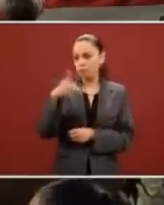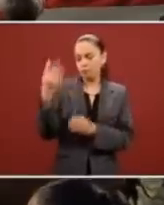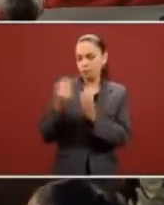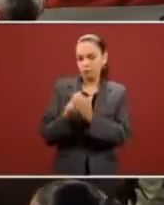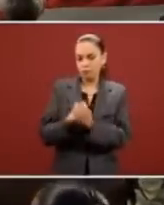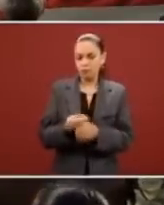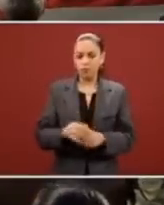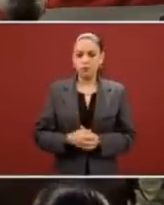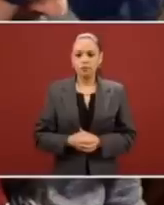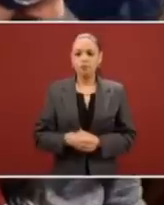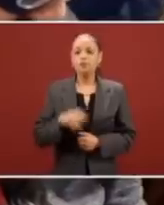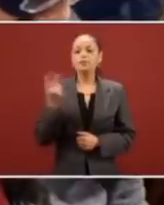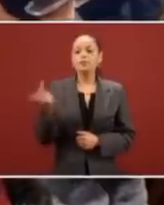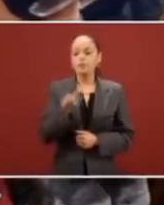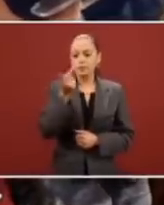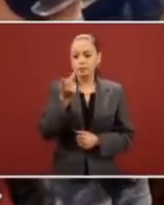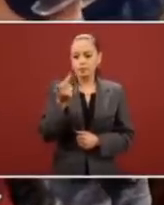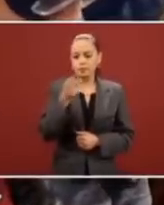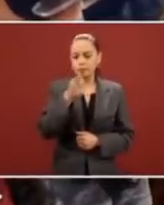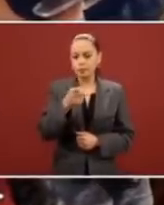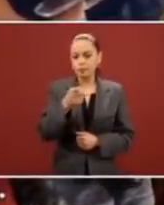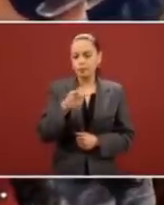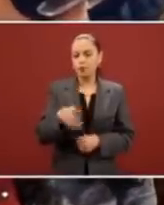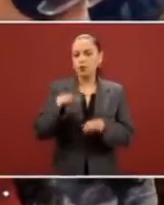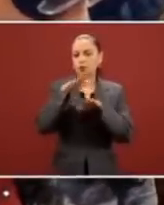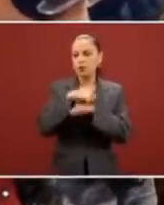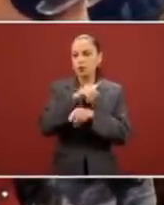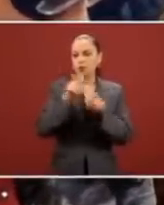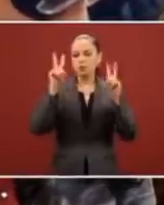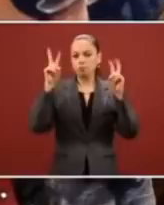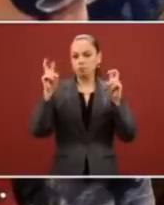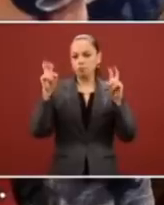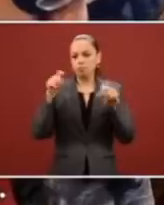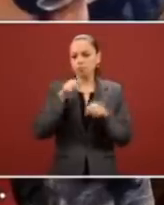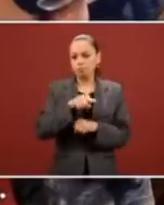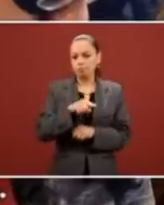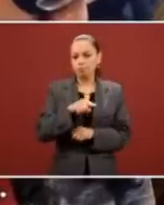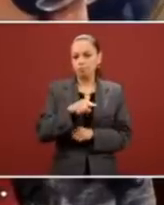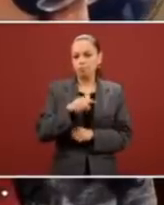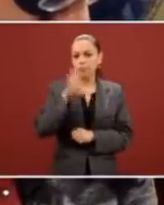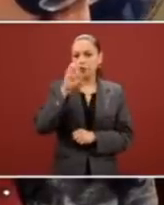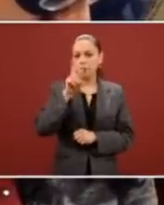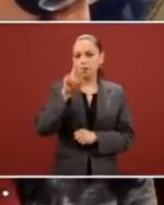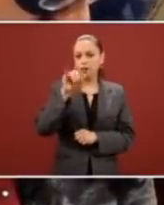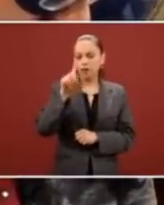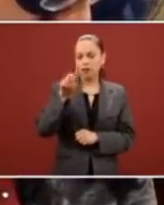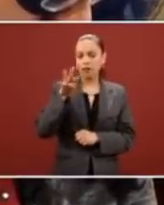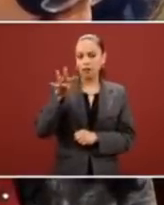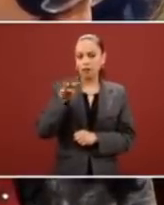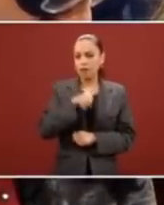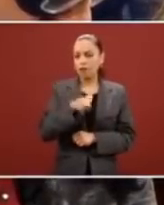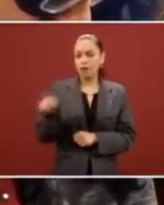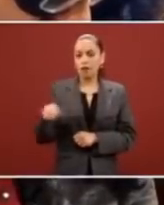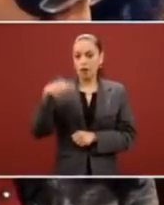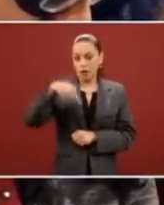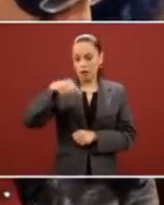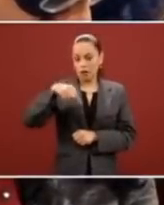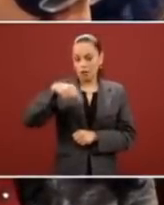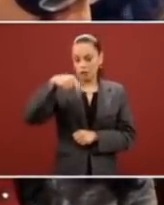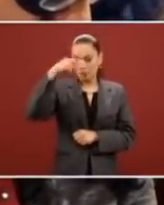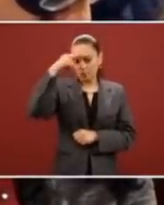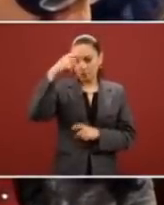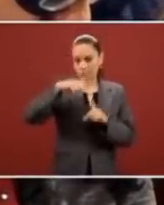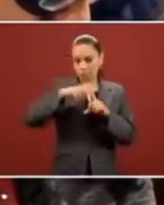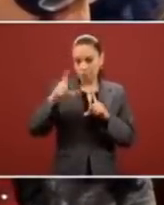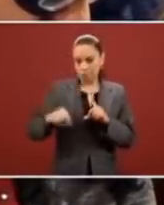preguntar sobre el fenómeno del coronavirus. Si no hay un exceso de confianza en el gobierno mexicano para atender